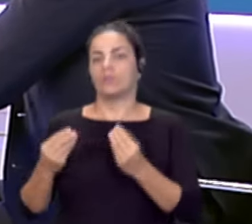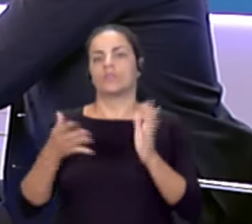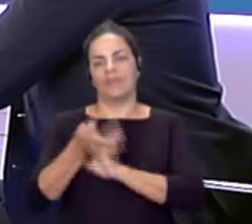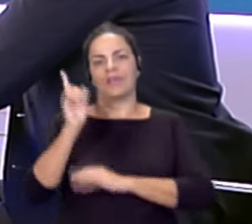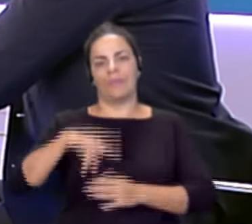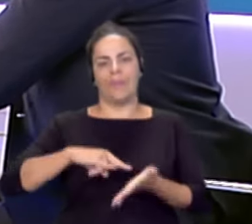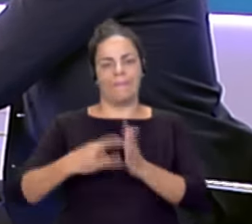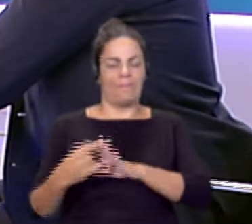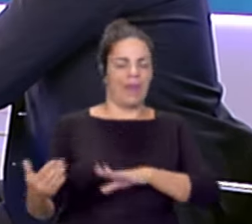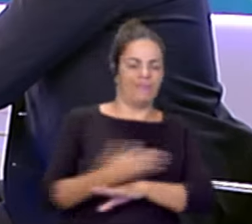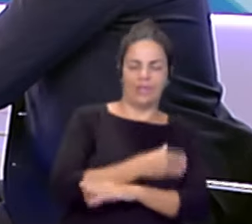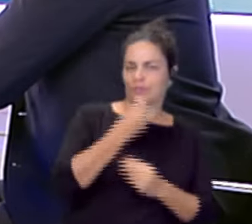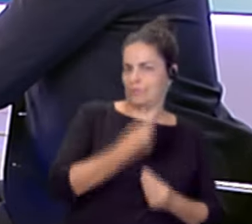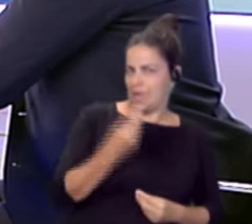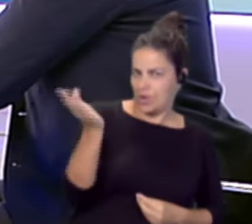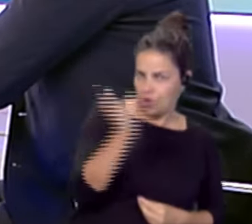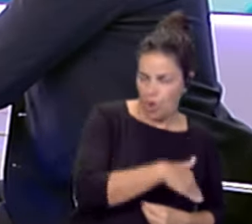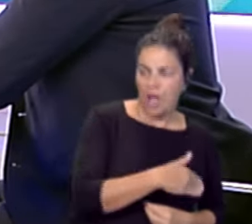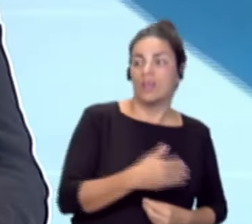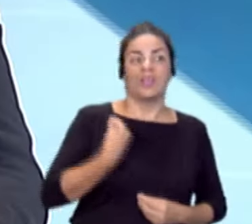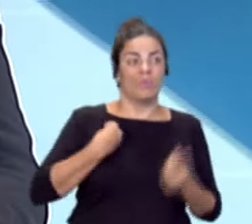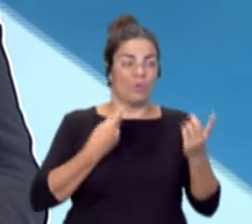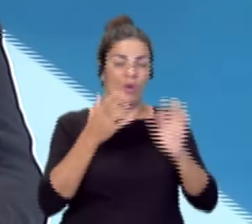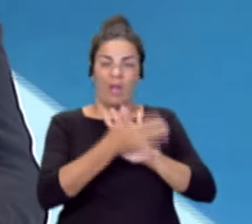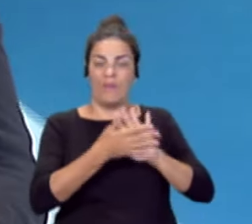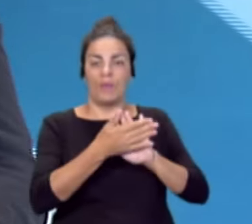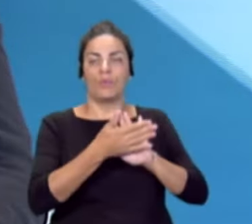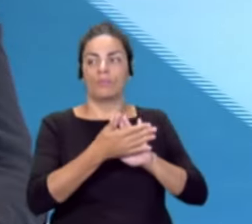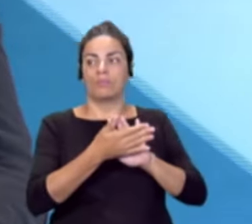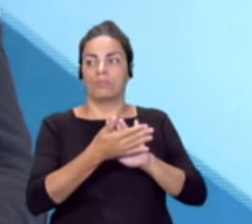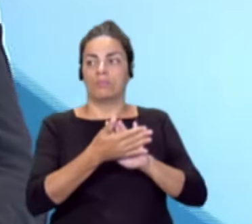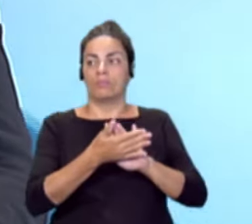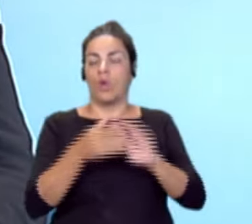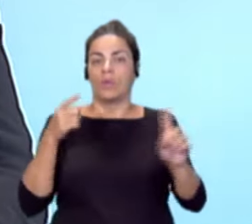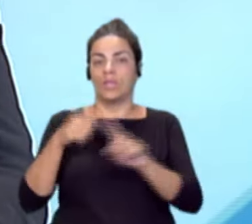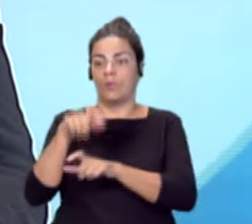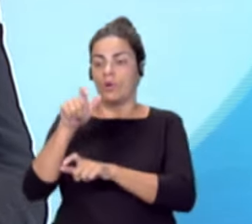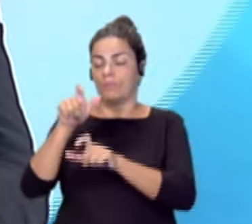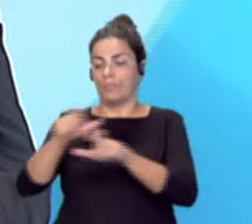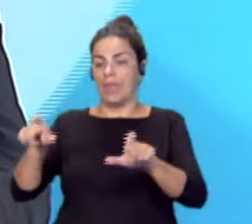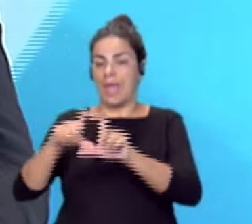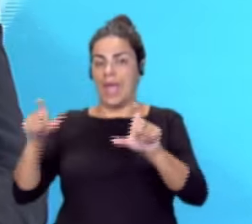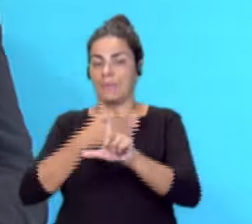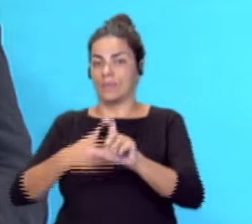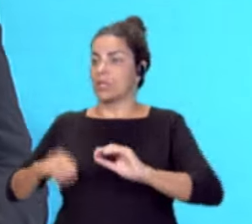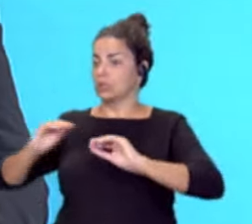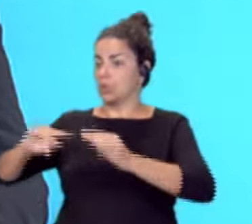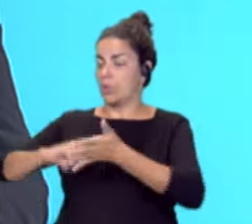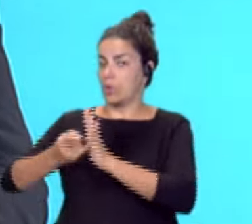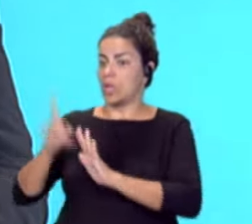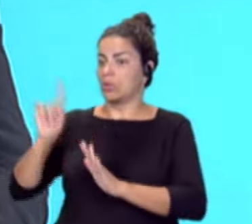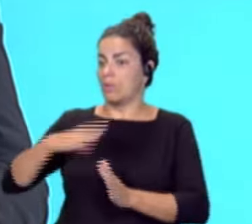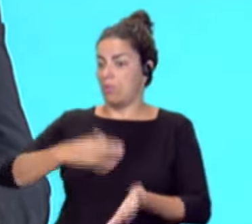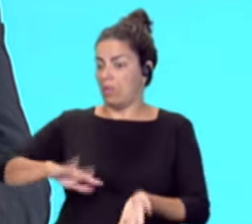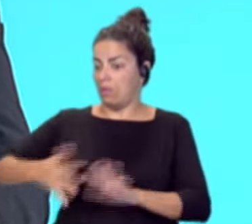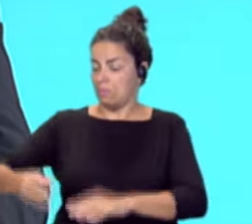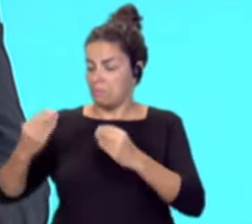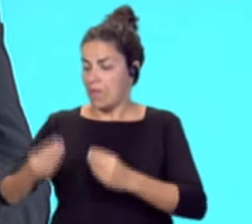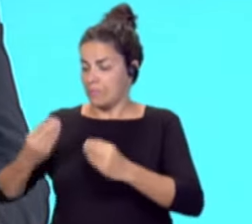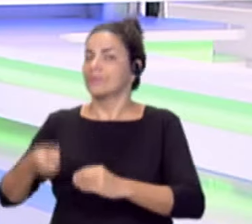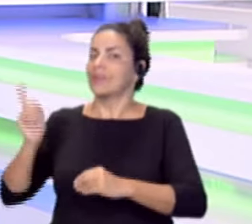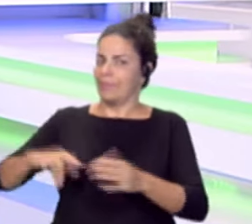de la simplificación para que los proyectos de los empresarios puedan salir en tiempo y forma, también es una falta de planificación, ¿no? Es